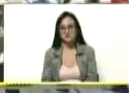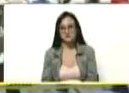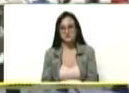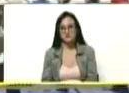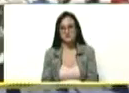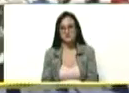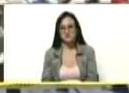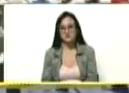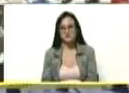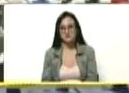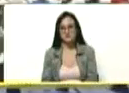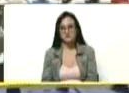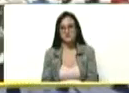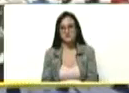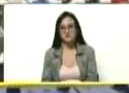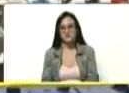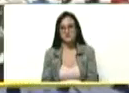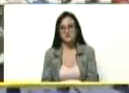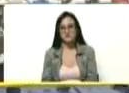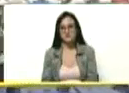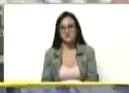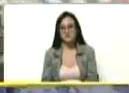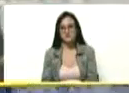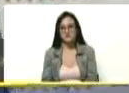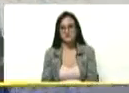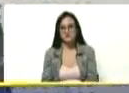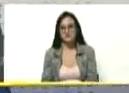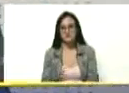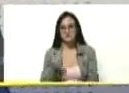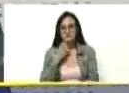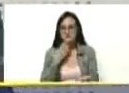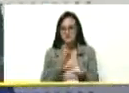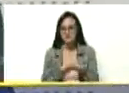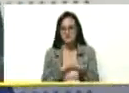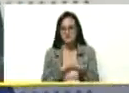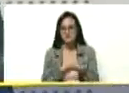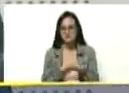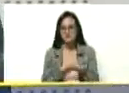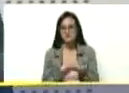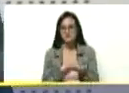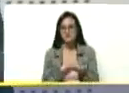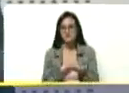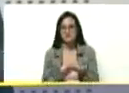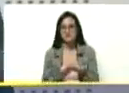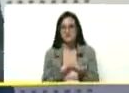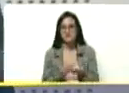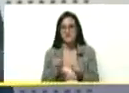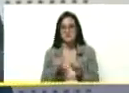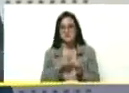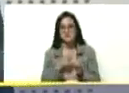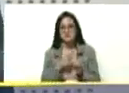Thank you. Let me... Muchísimas gracias. Ante todo,